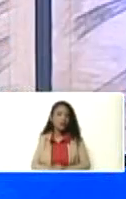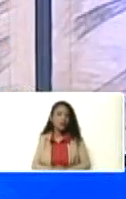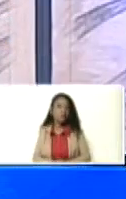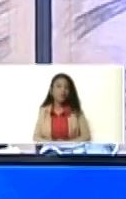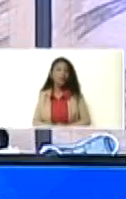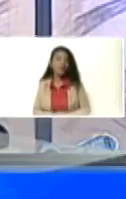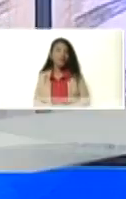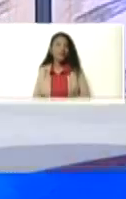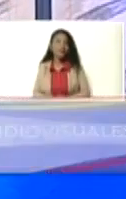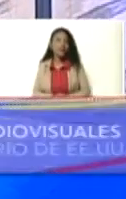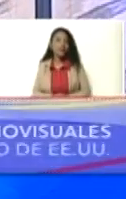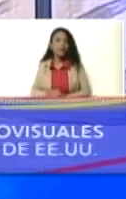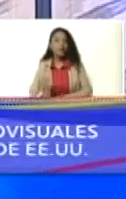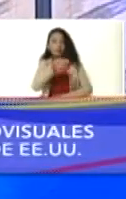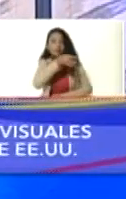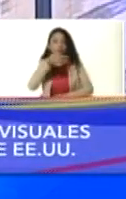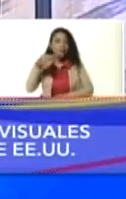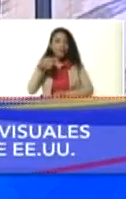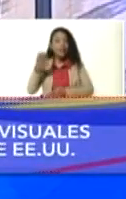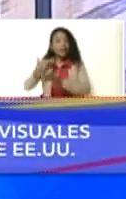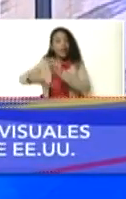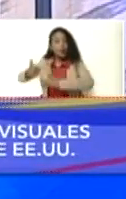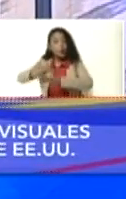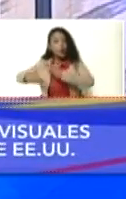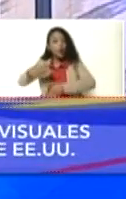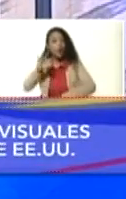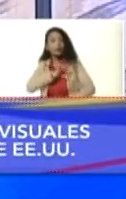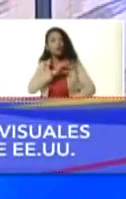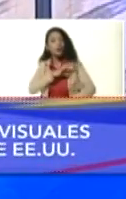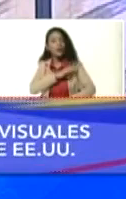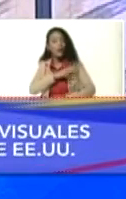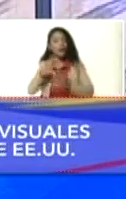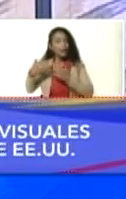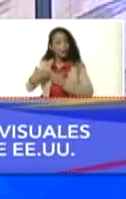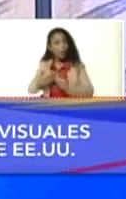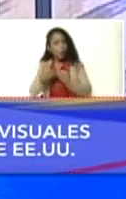Nosotros tenemos excelentes relaciones con la sociedad estadounidense,